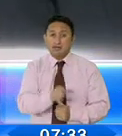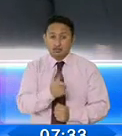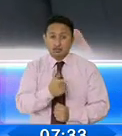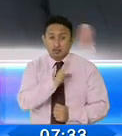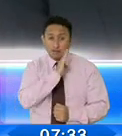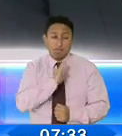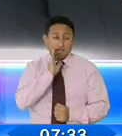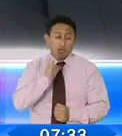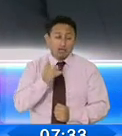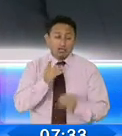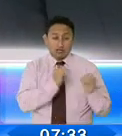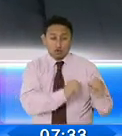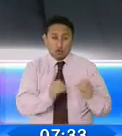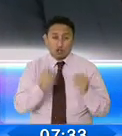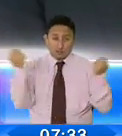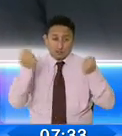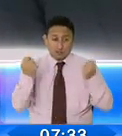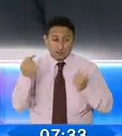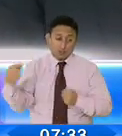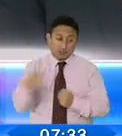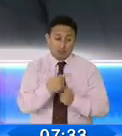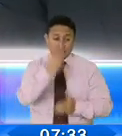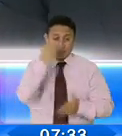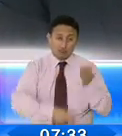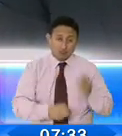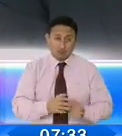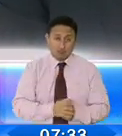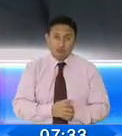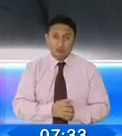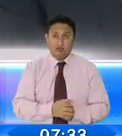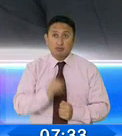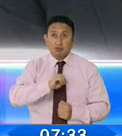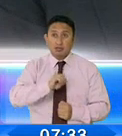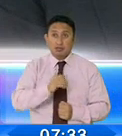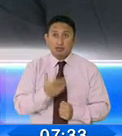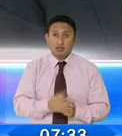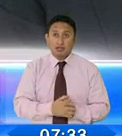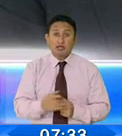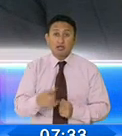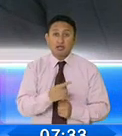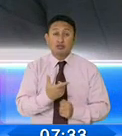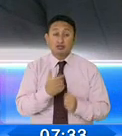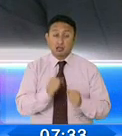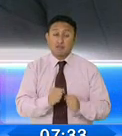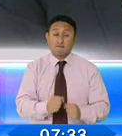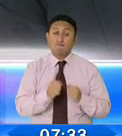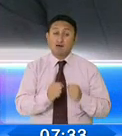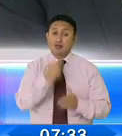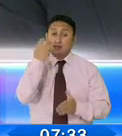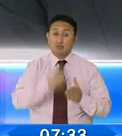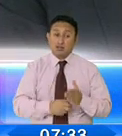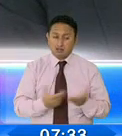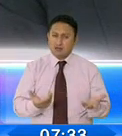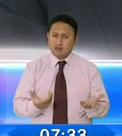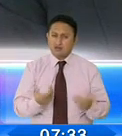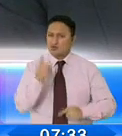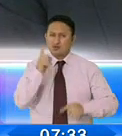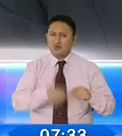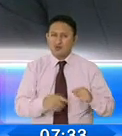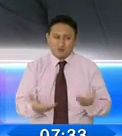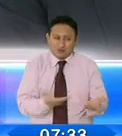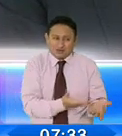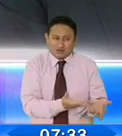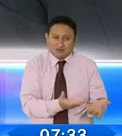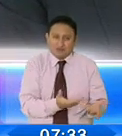Y que organiza esta situación para que tengan una sanción ejemplarizadora, porque no puede ser,